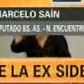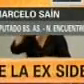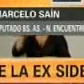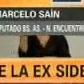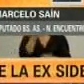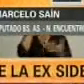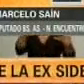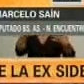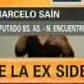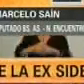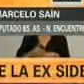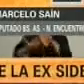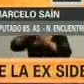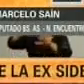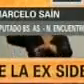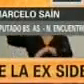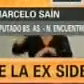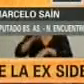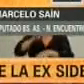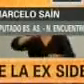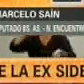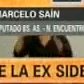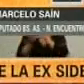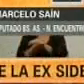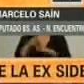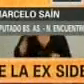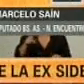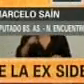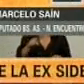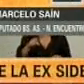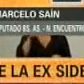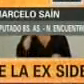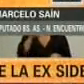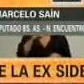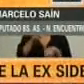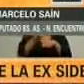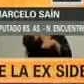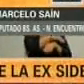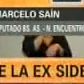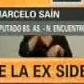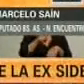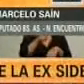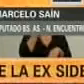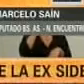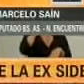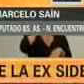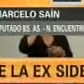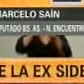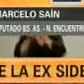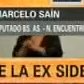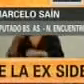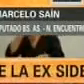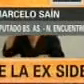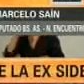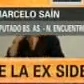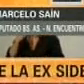a nivel de inteligencia criminal, fundamentalmente en lo que es delito organizado. Y creo que, digamos, la disolución de la Secretaría